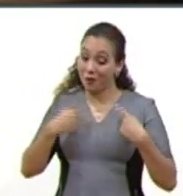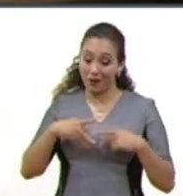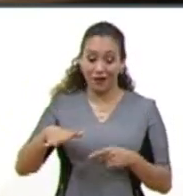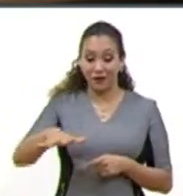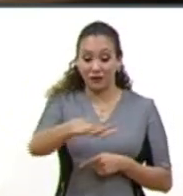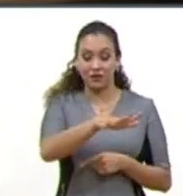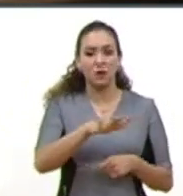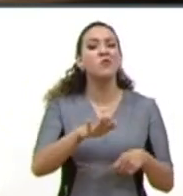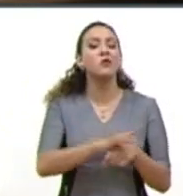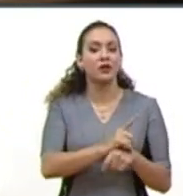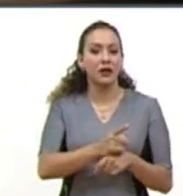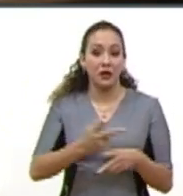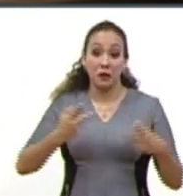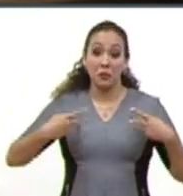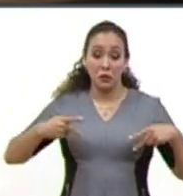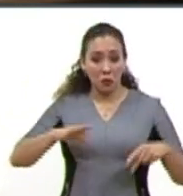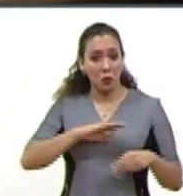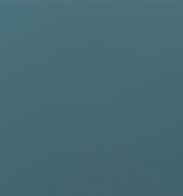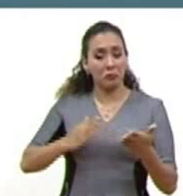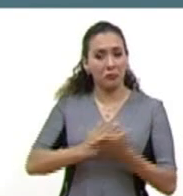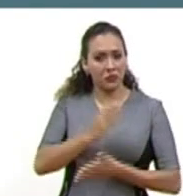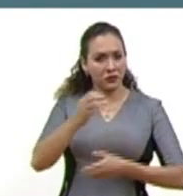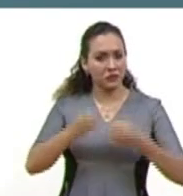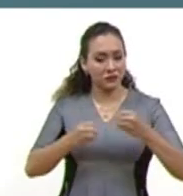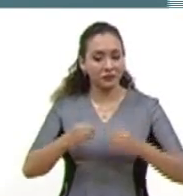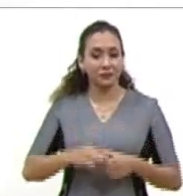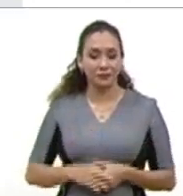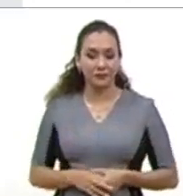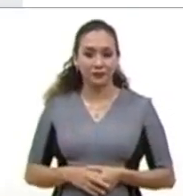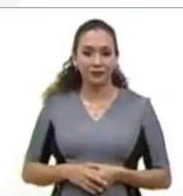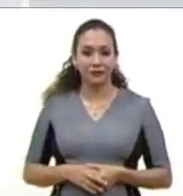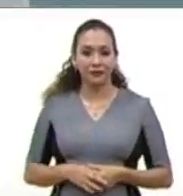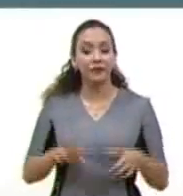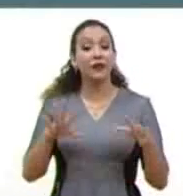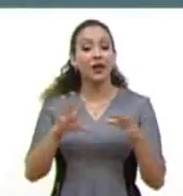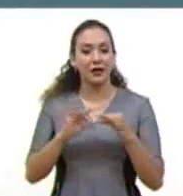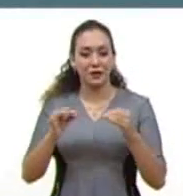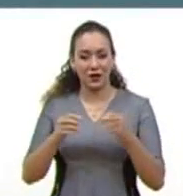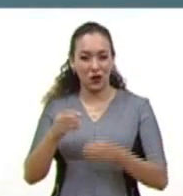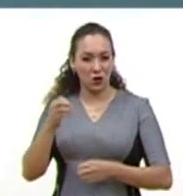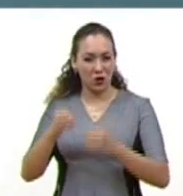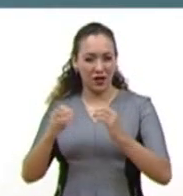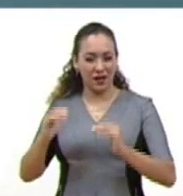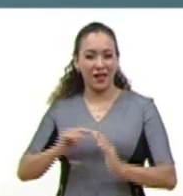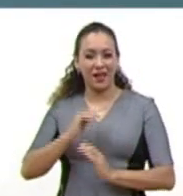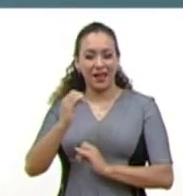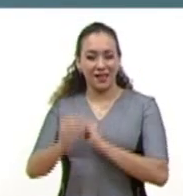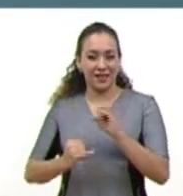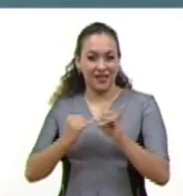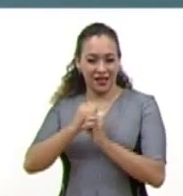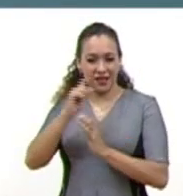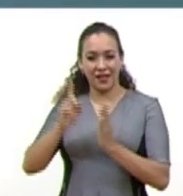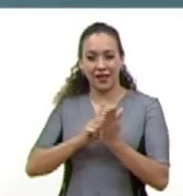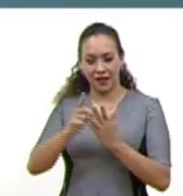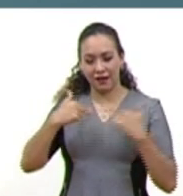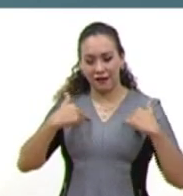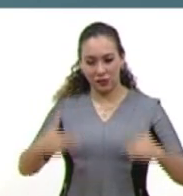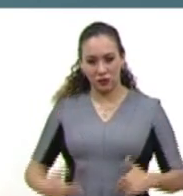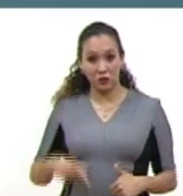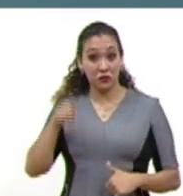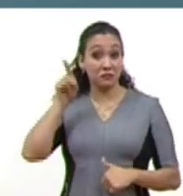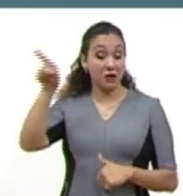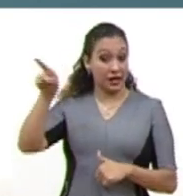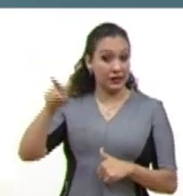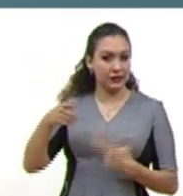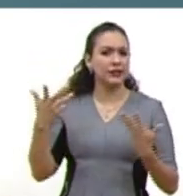justicia, señaló la Suprema Corte de Justicia de la Nación. Indicó que la Corte Interamericana de Derechos Humanos ha establecido